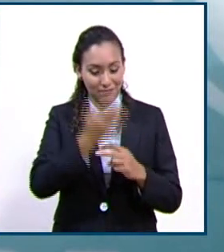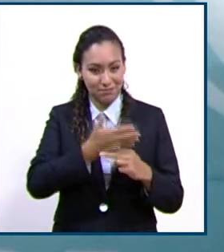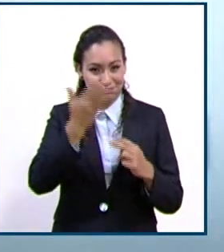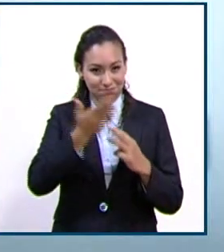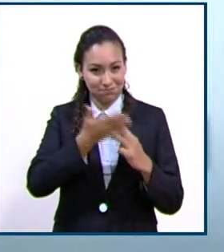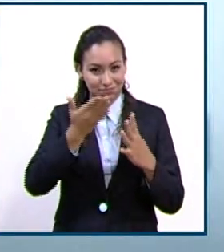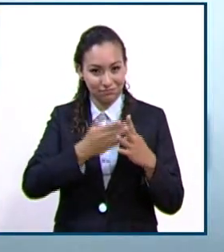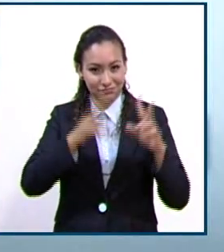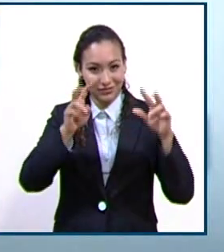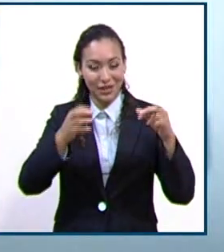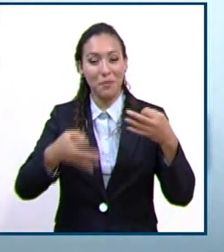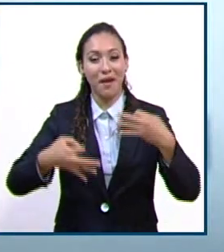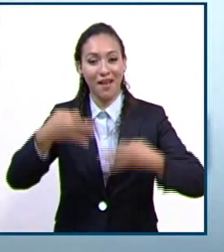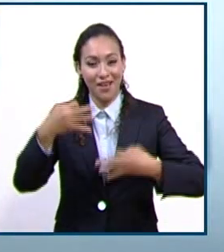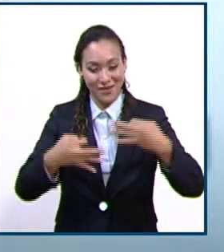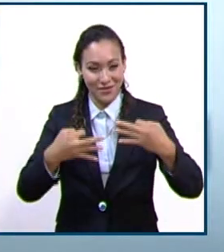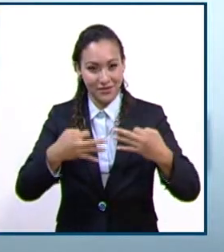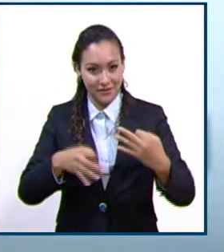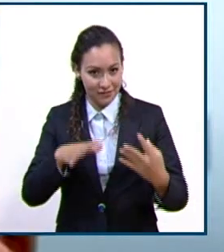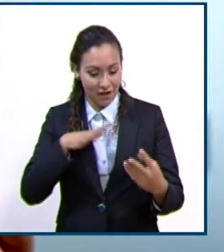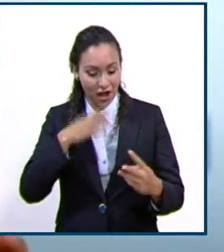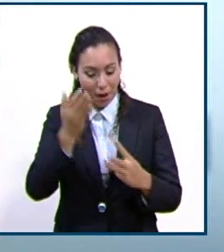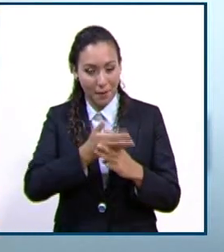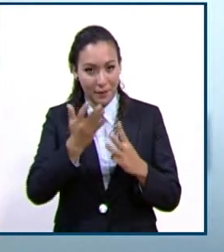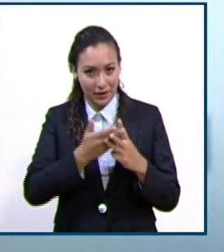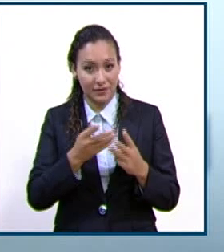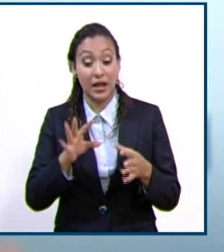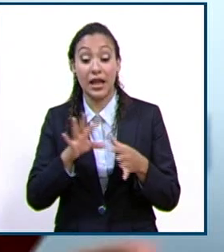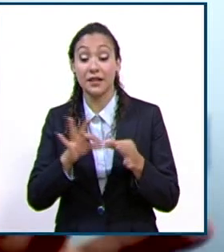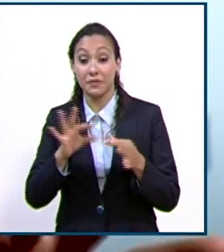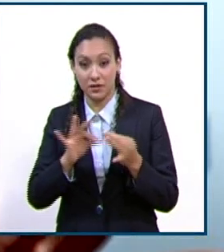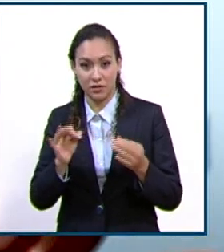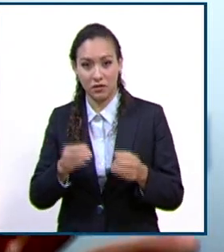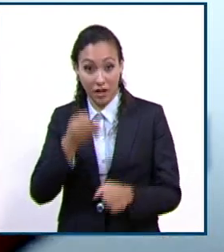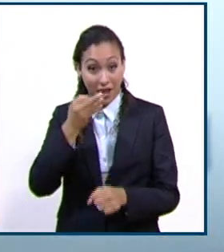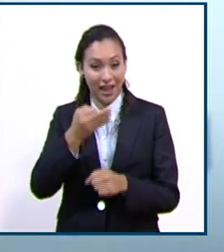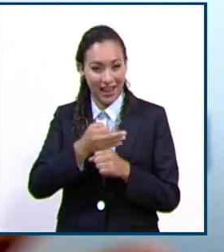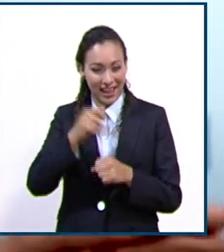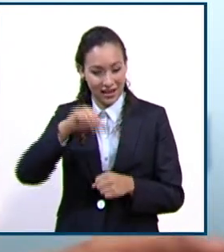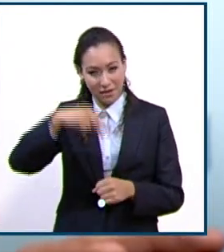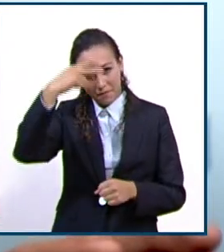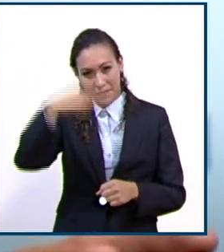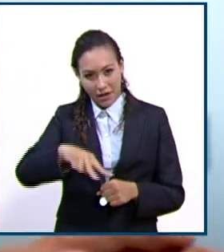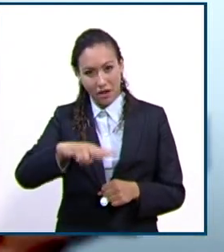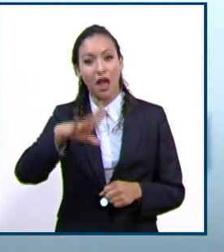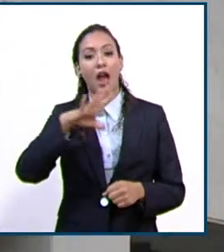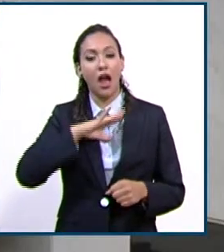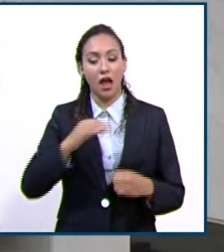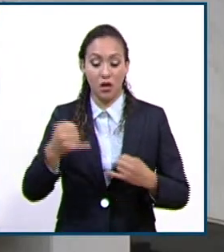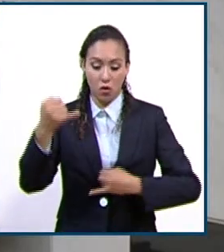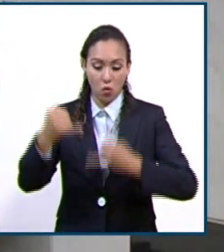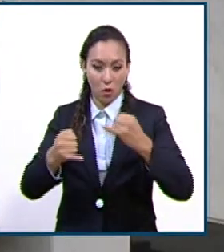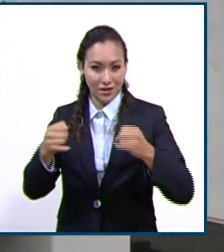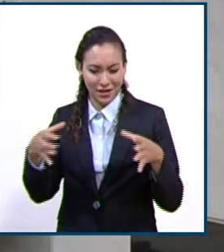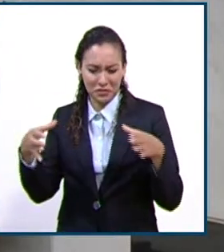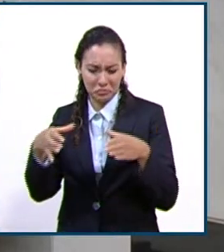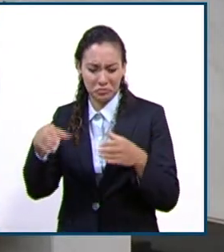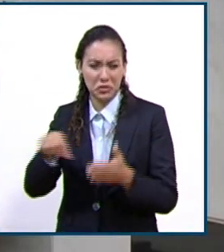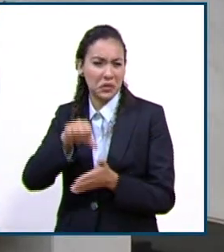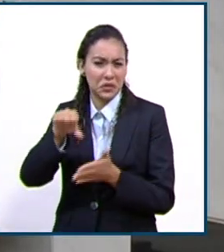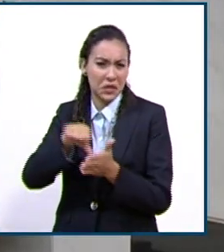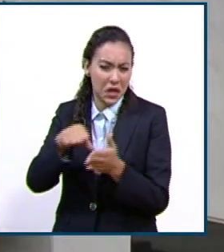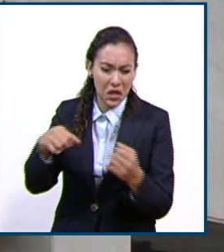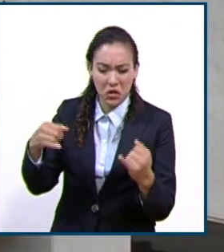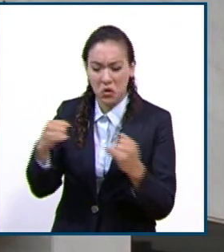la justicia. Señaló que por las características de nuestro modelo de país, existen jueces locales que conocen de asuntos locales